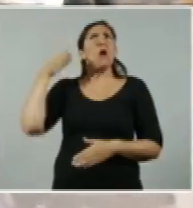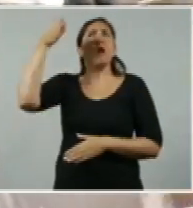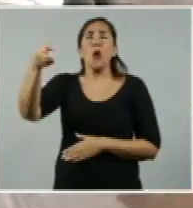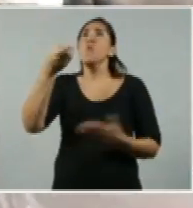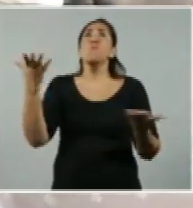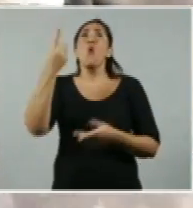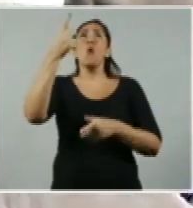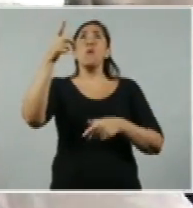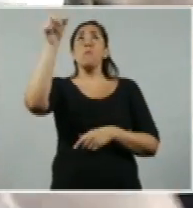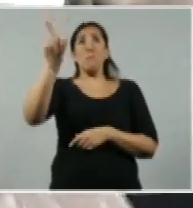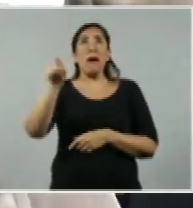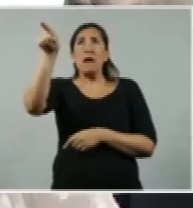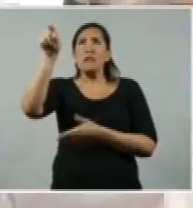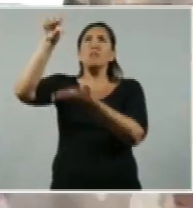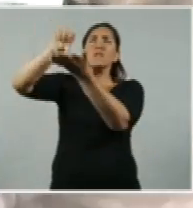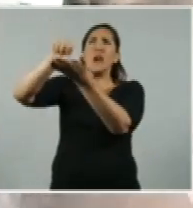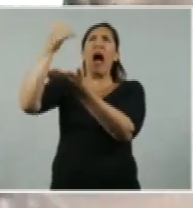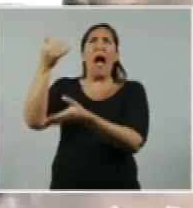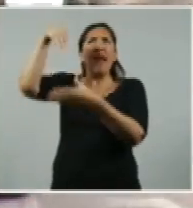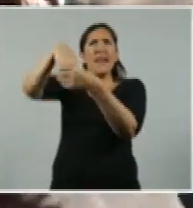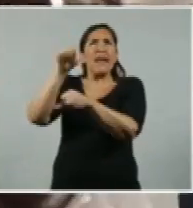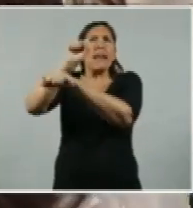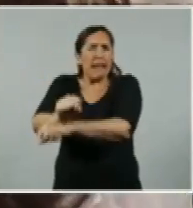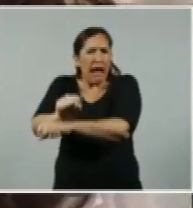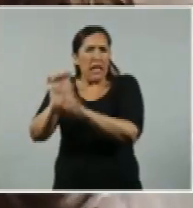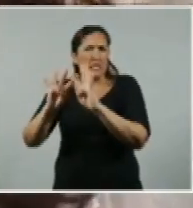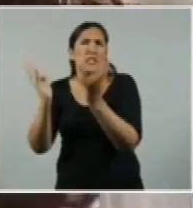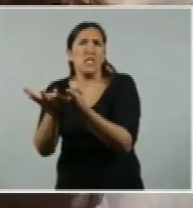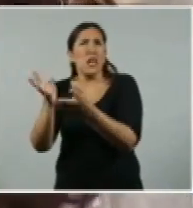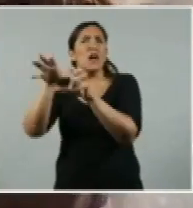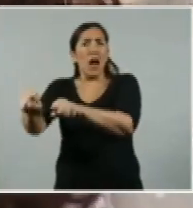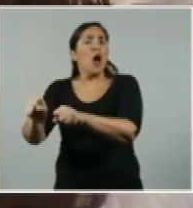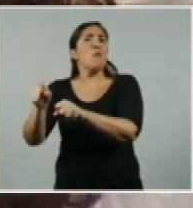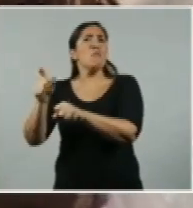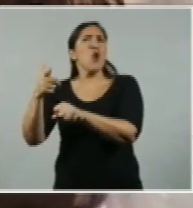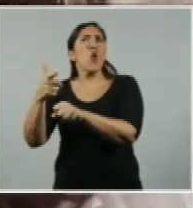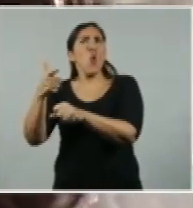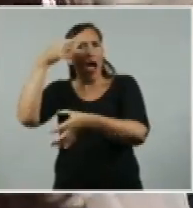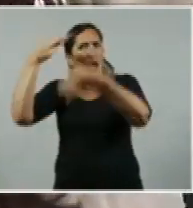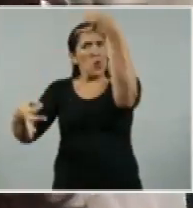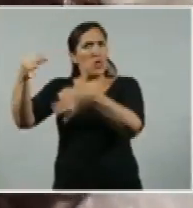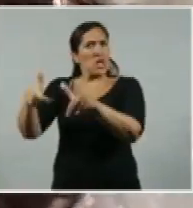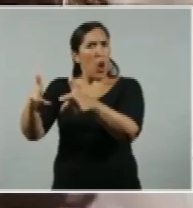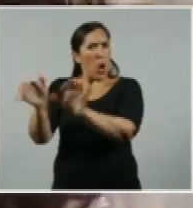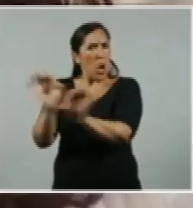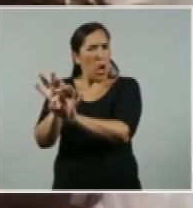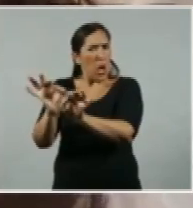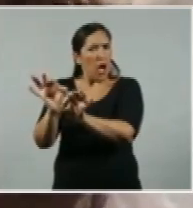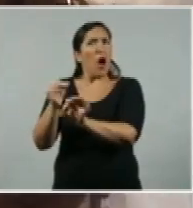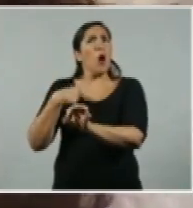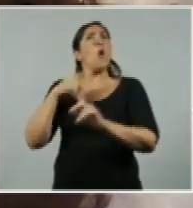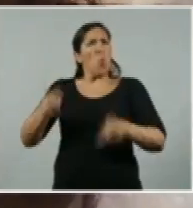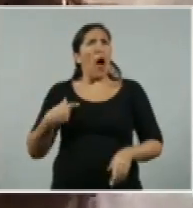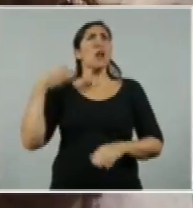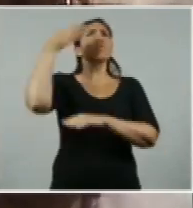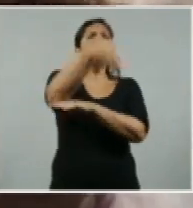cárceles clandestinas y a gente detenida sin proceso. Puedo ir a países donde lanzan